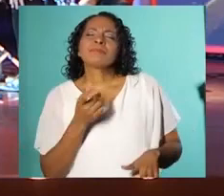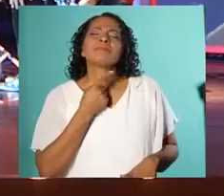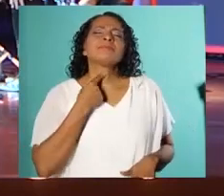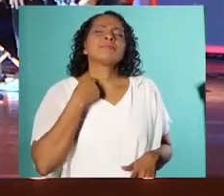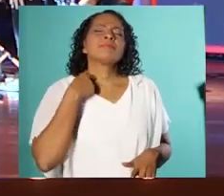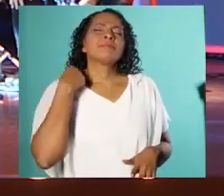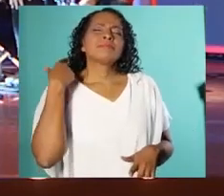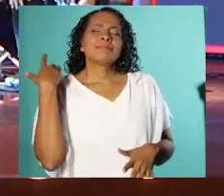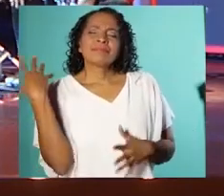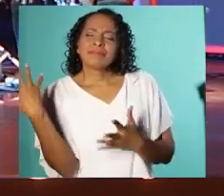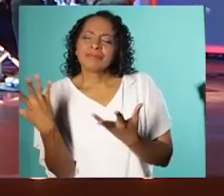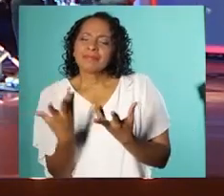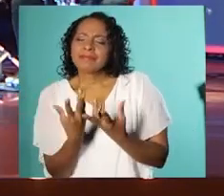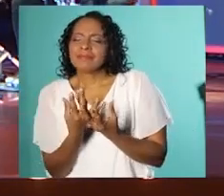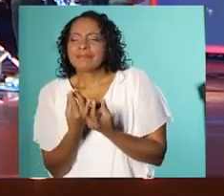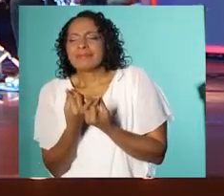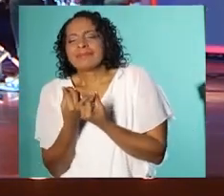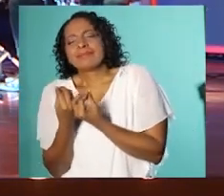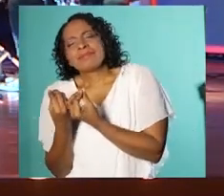Me gustas tanto